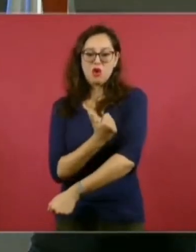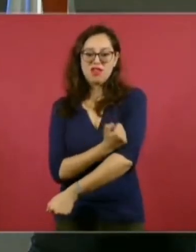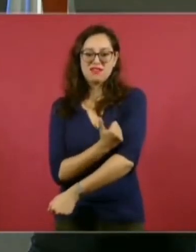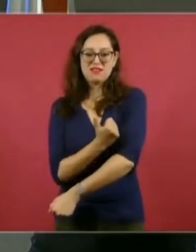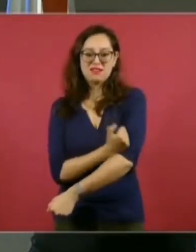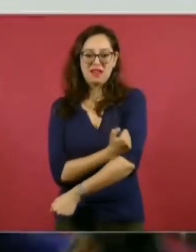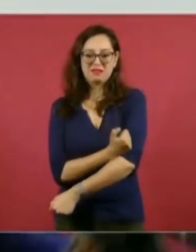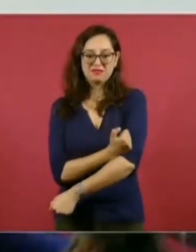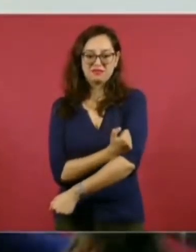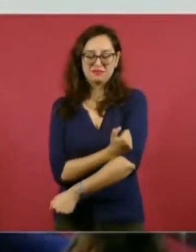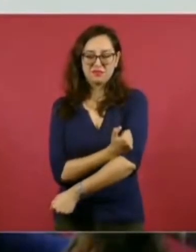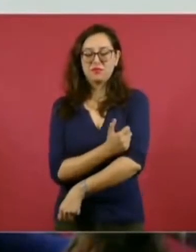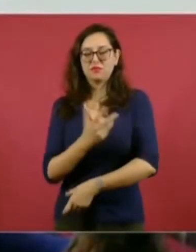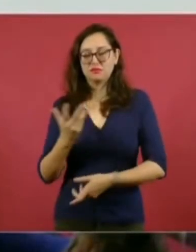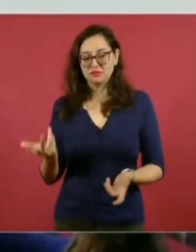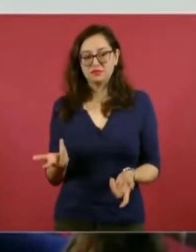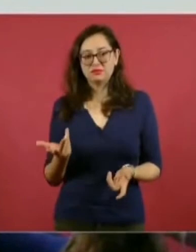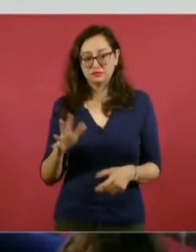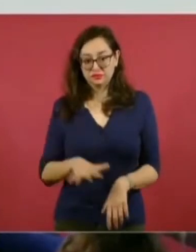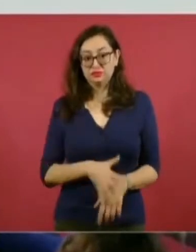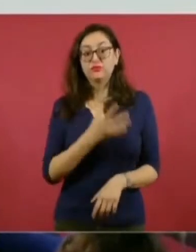sea, que ese fue el motivo.